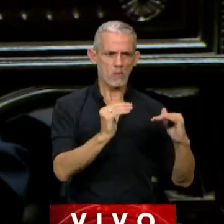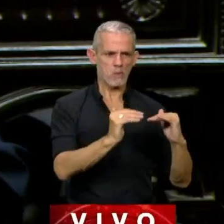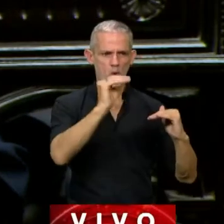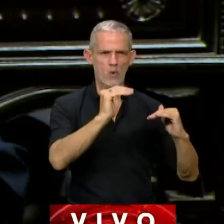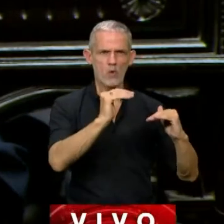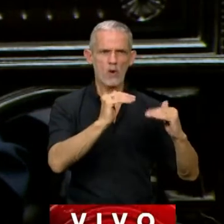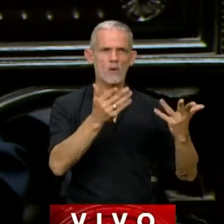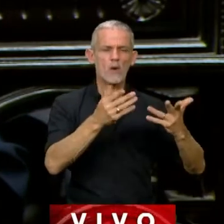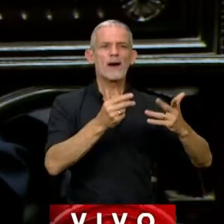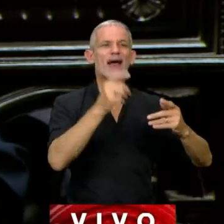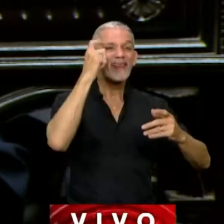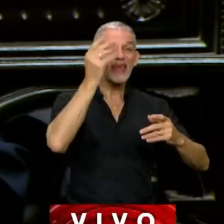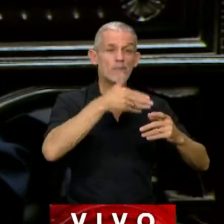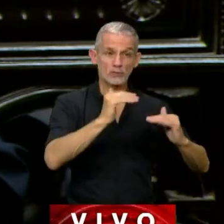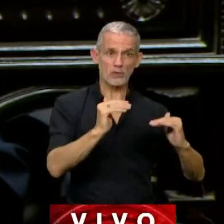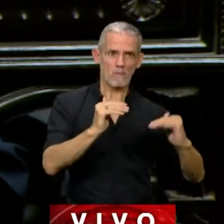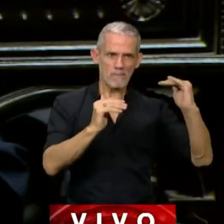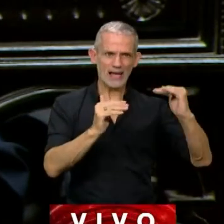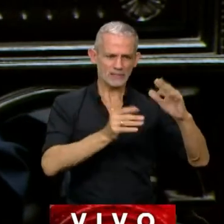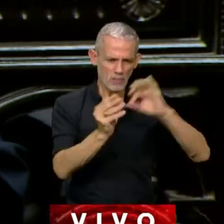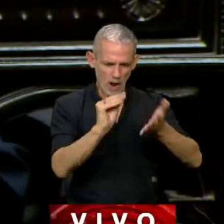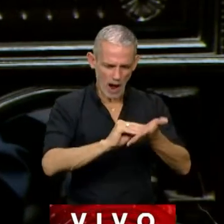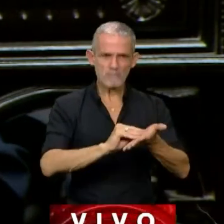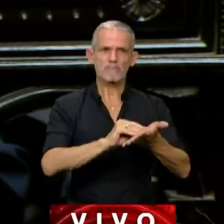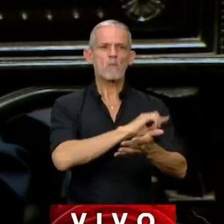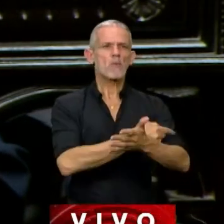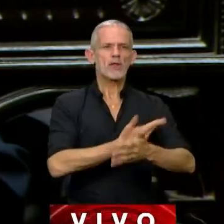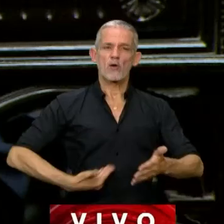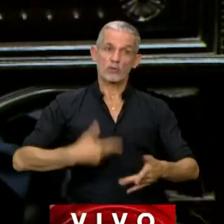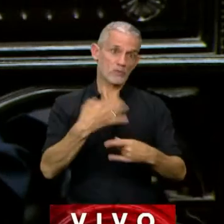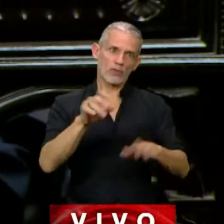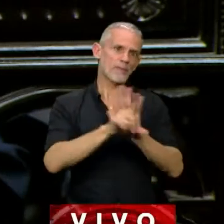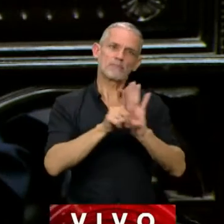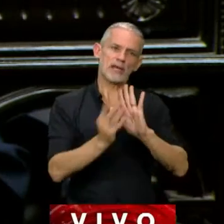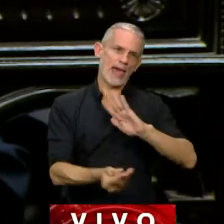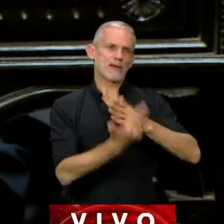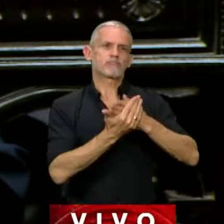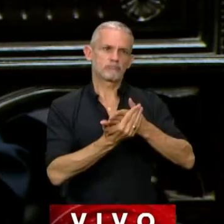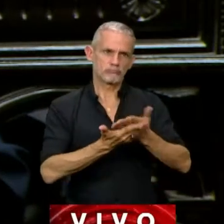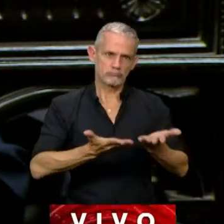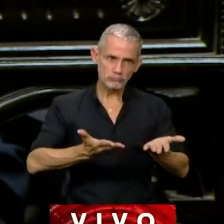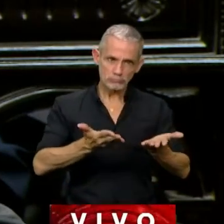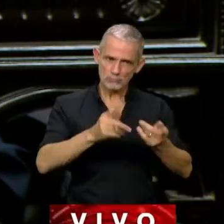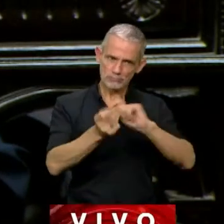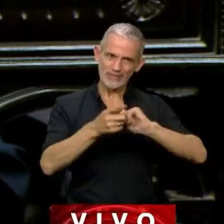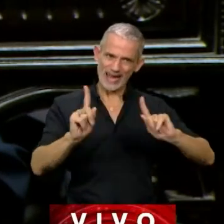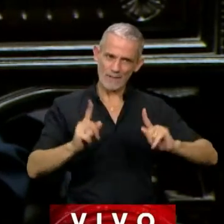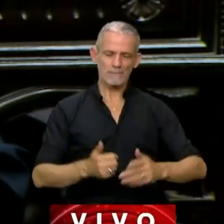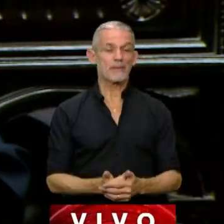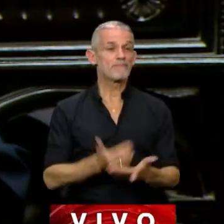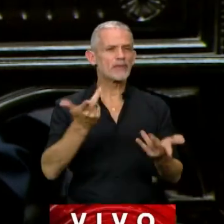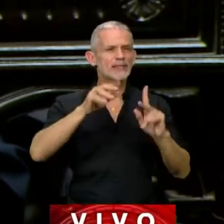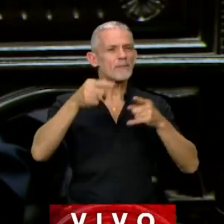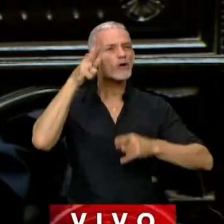porcentaje de más de 10 puntos que el proyectado, el Poder Ejecutivo deberá enviar una ley complementaria. También quiero mencionar